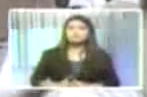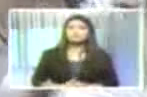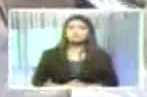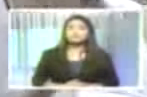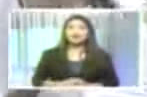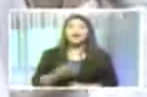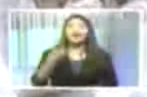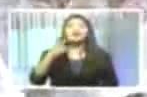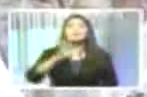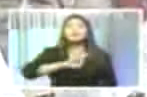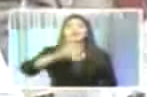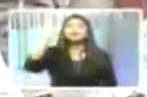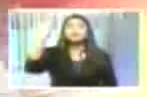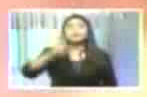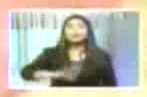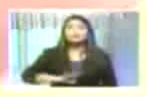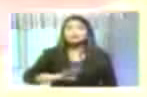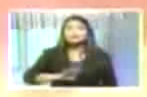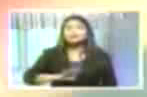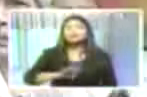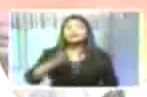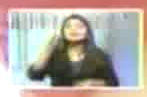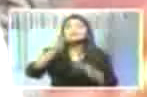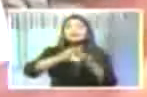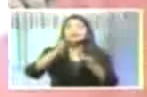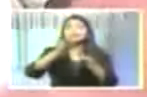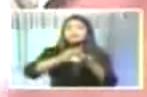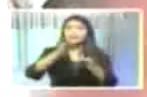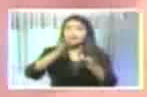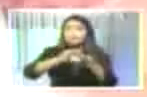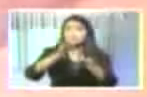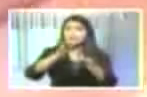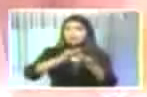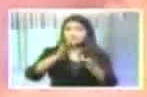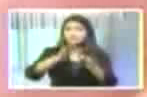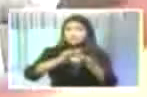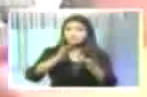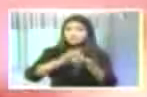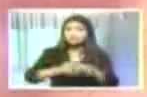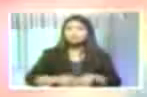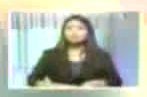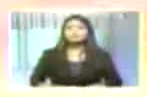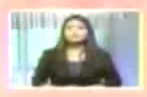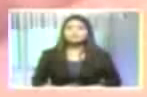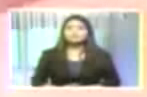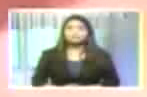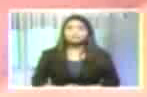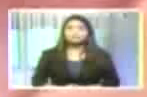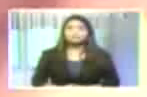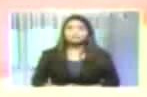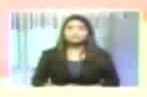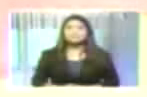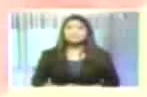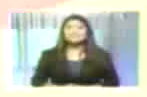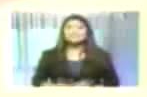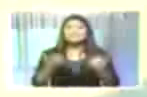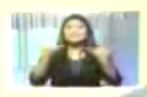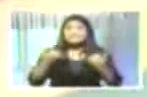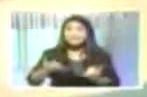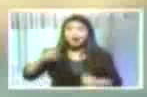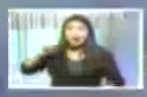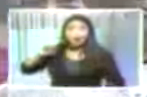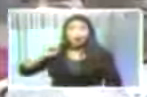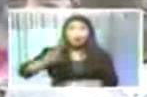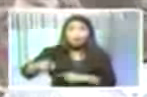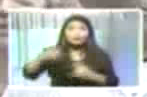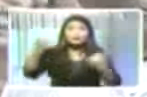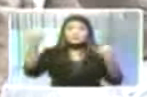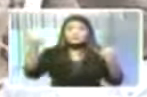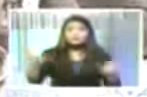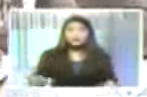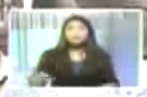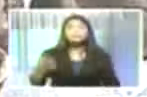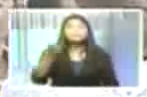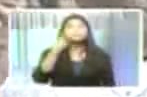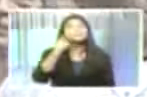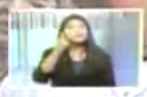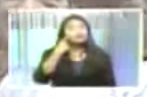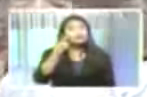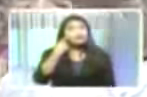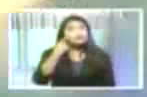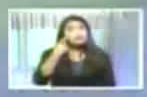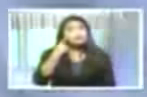el 20% en septiembre, además. Y doy la orden aquí, oído,